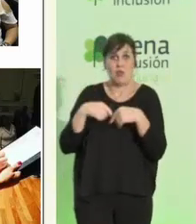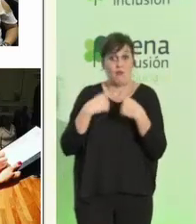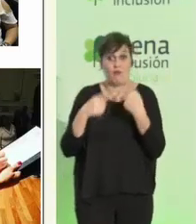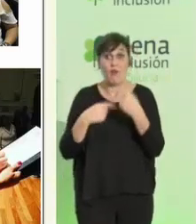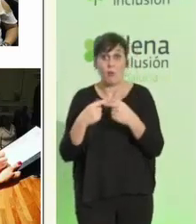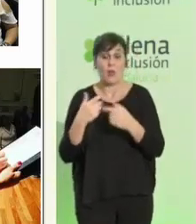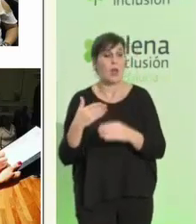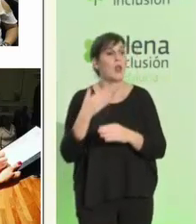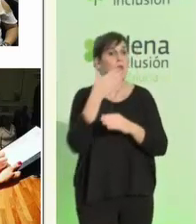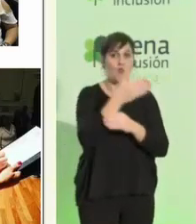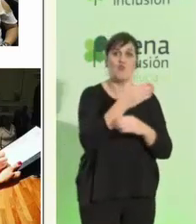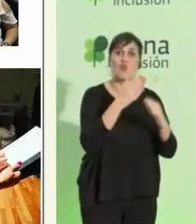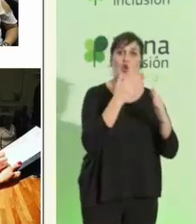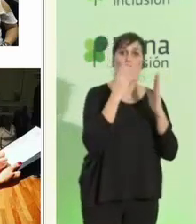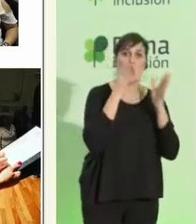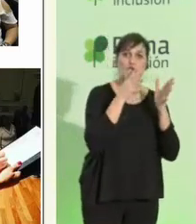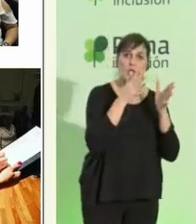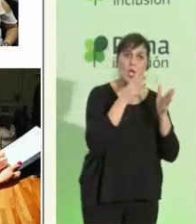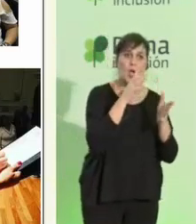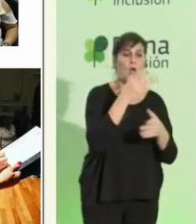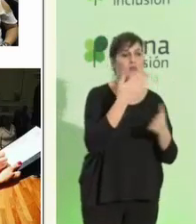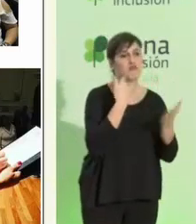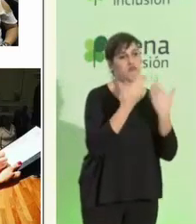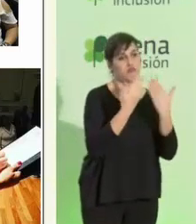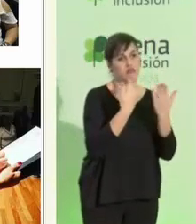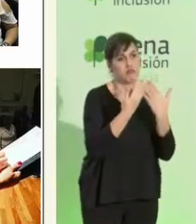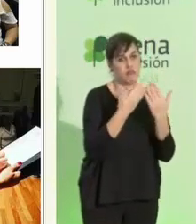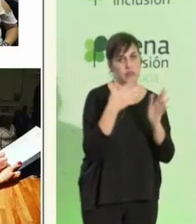al consejo y habló con nosotros.